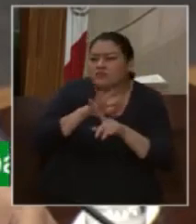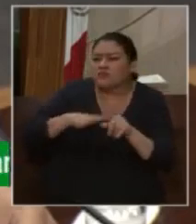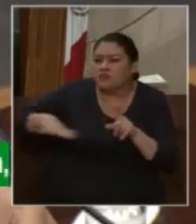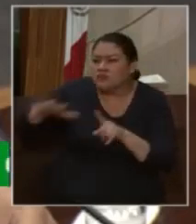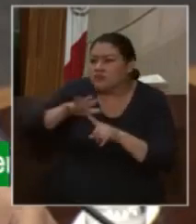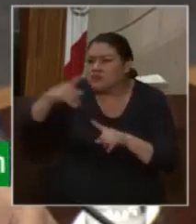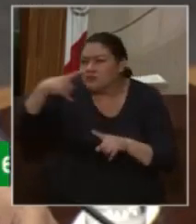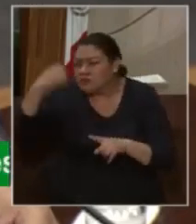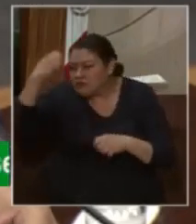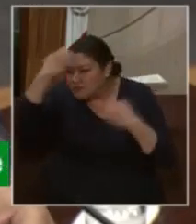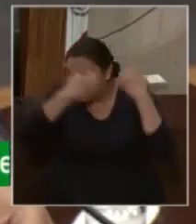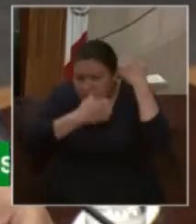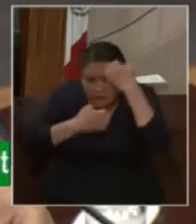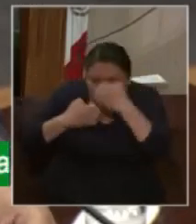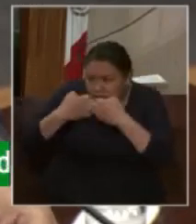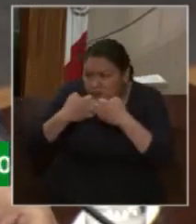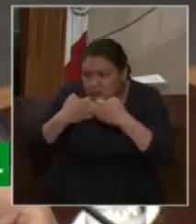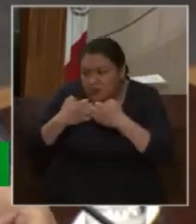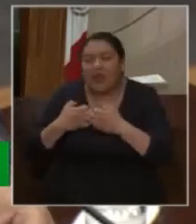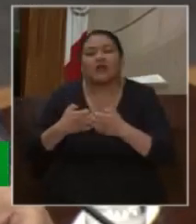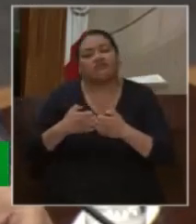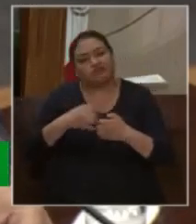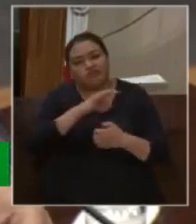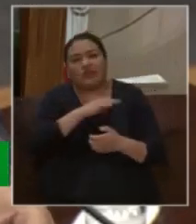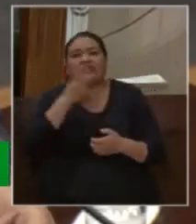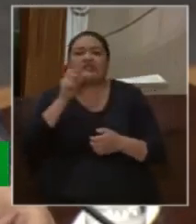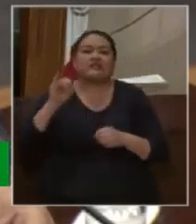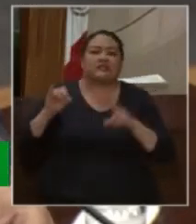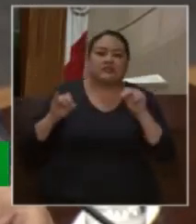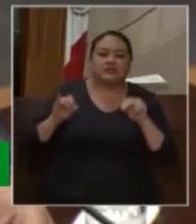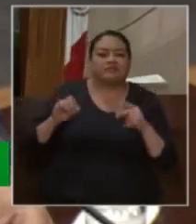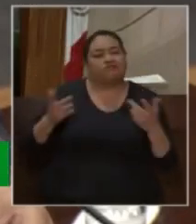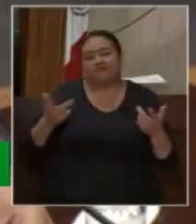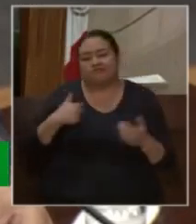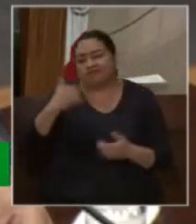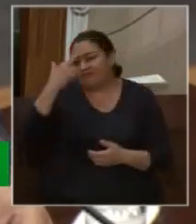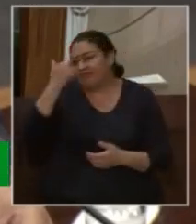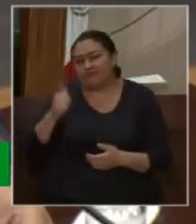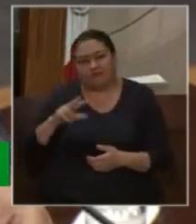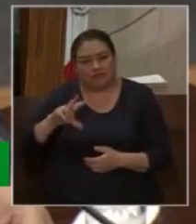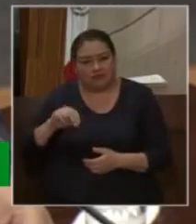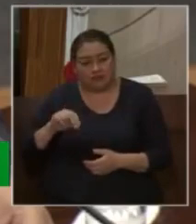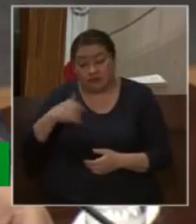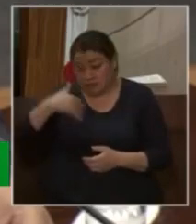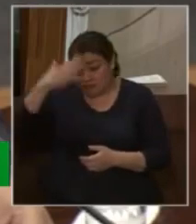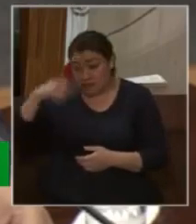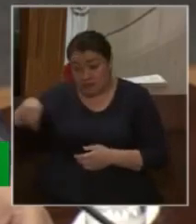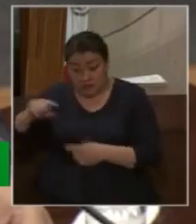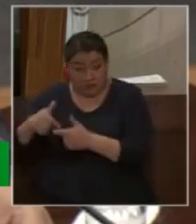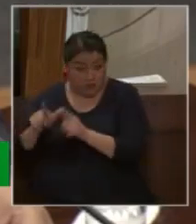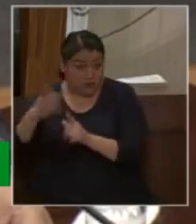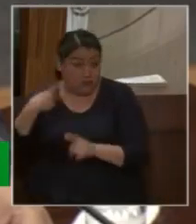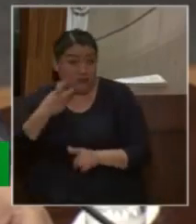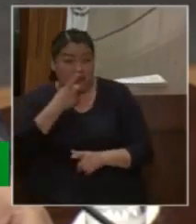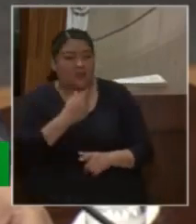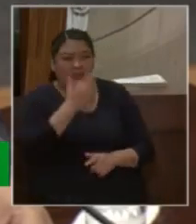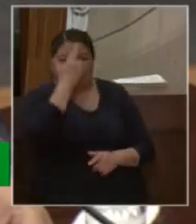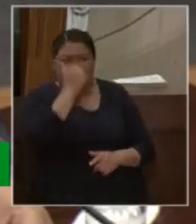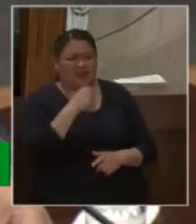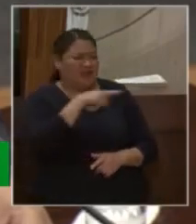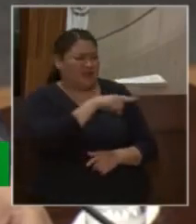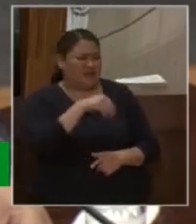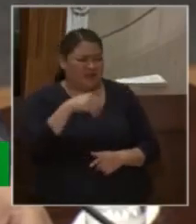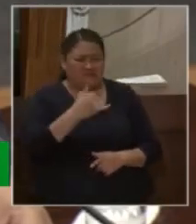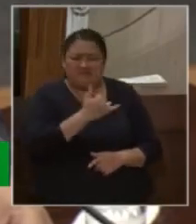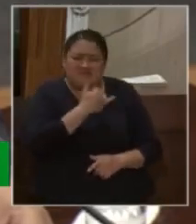circunstancias contextuales de cada caso. Por otra parte, se propone declarar infundados los agravios contra las consideraciones que desvirtuaron la presunción